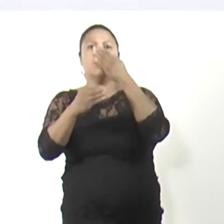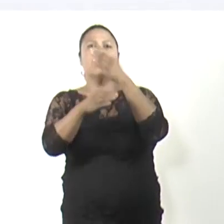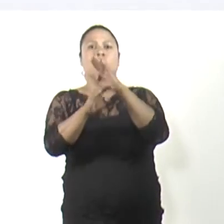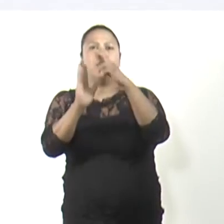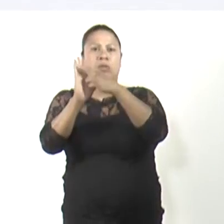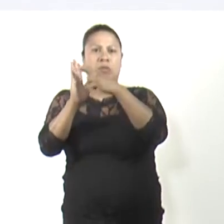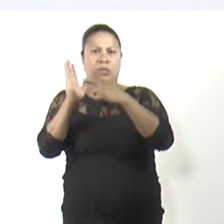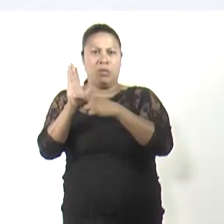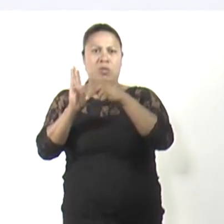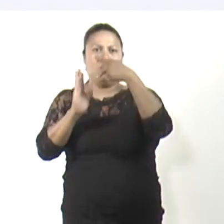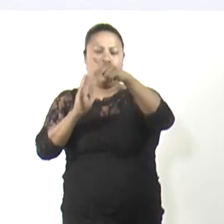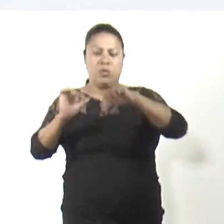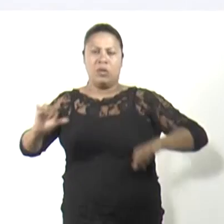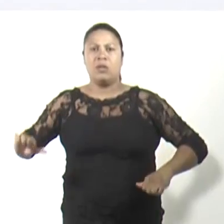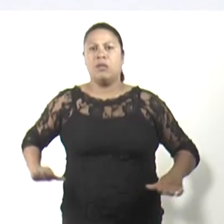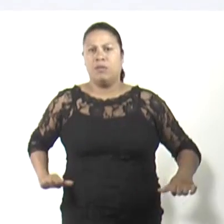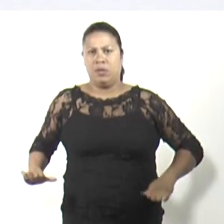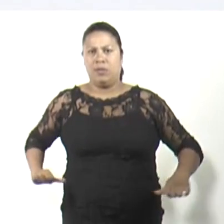habilidades que tú vas a ir adquiriendo.